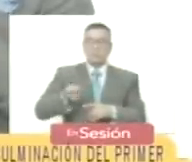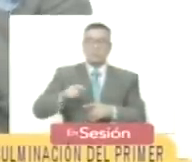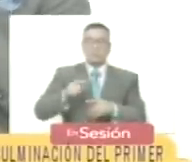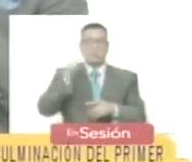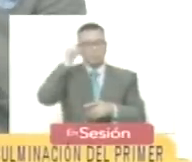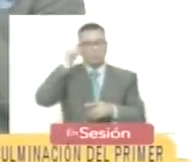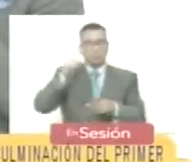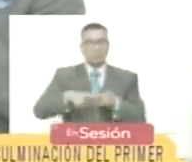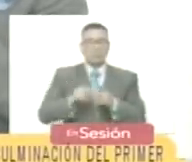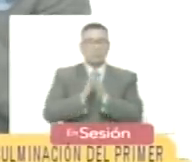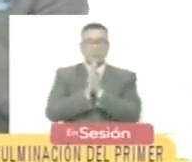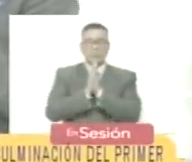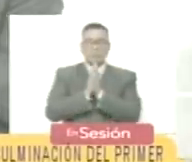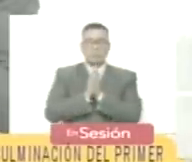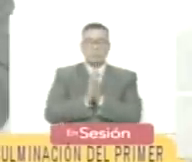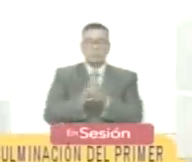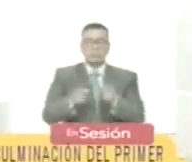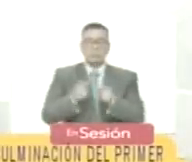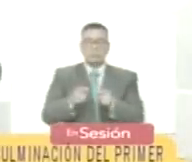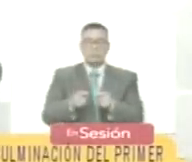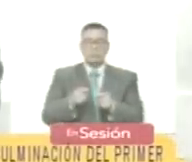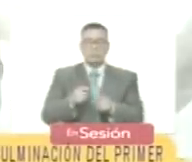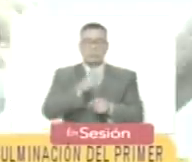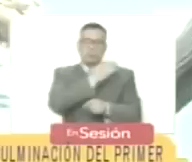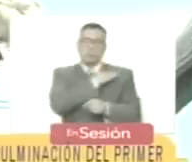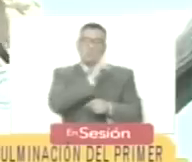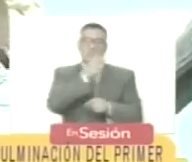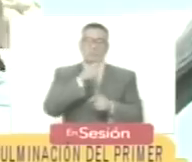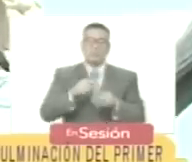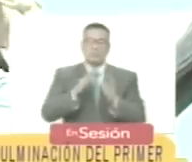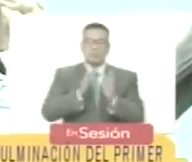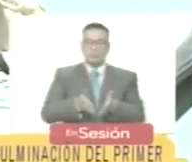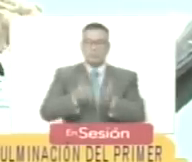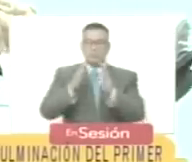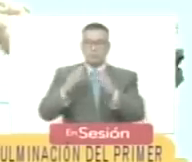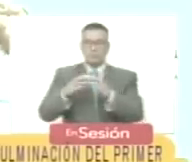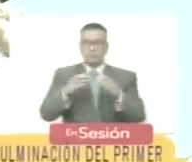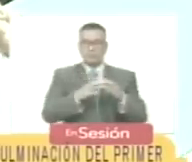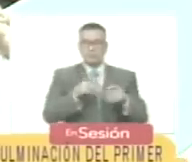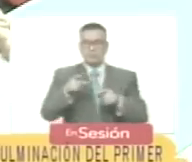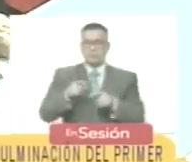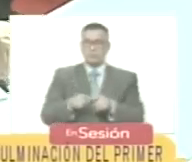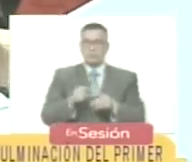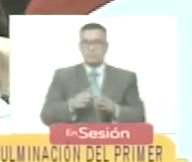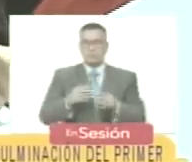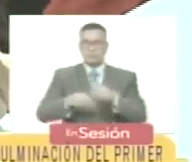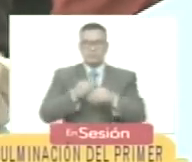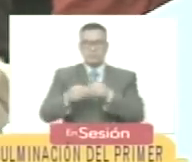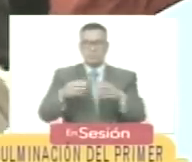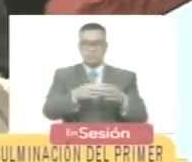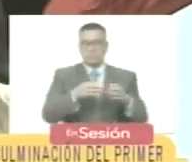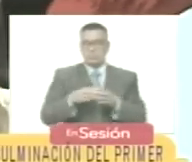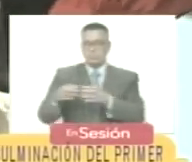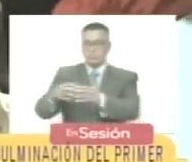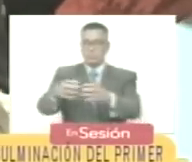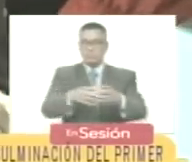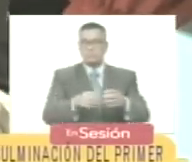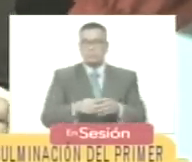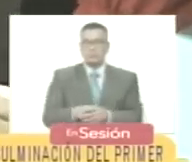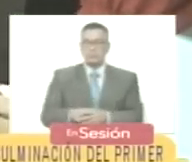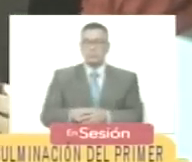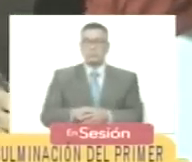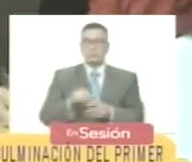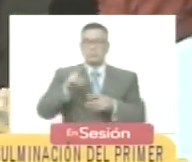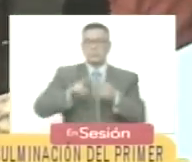días, pero por favor traten los jefes de ambos bloques de los bloques existentes, creo que son tres